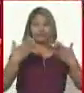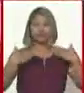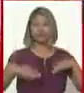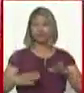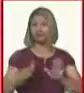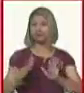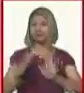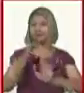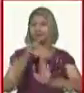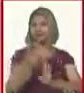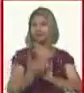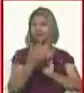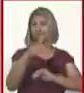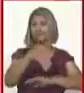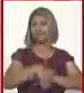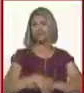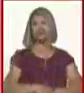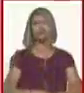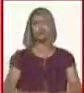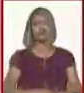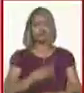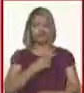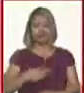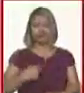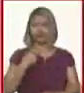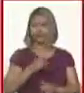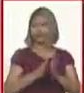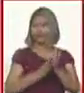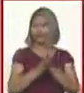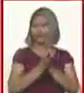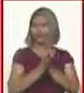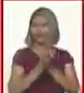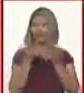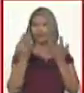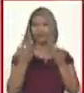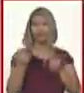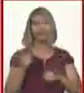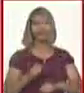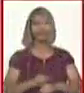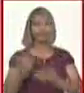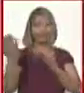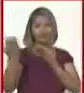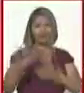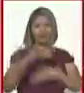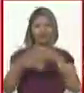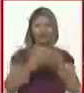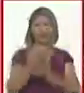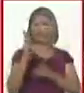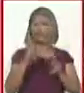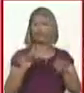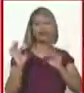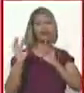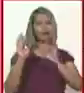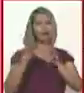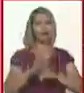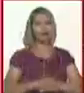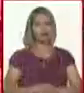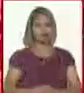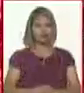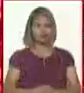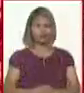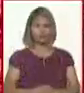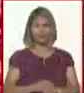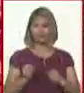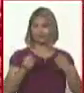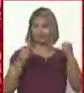esa noche. La hermosa reina de Santa Cruz aseguró estar ansiosa por tan esperado evento e invitó a toda la población poder asistir a un show increíble.